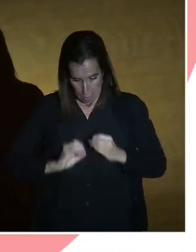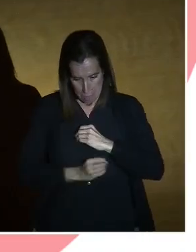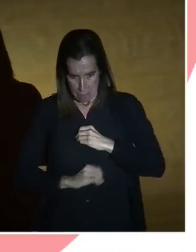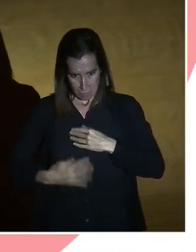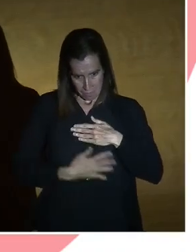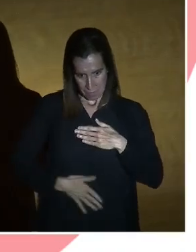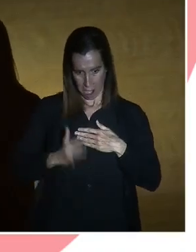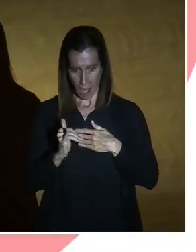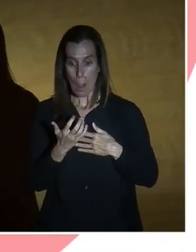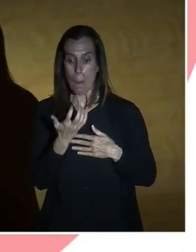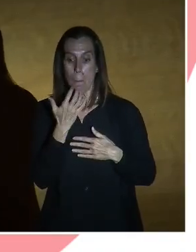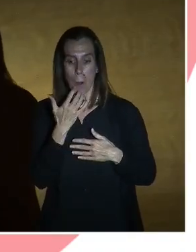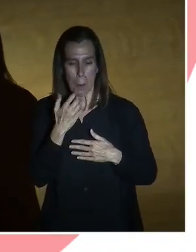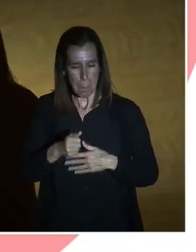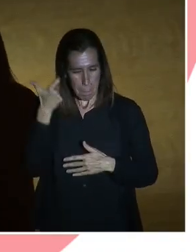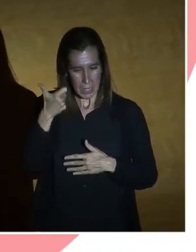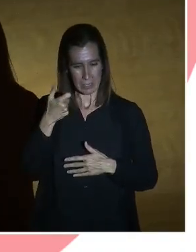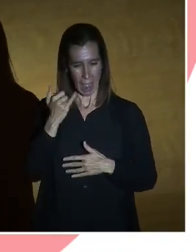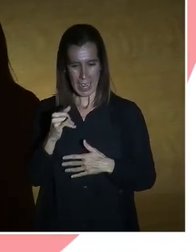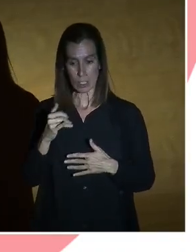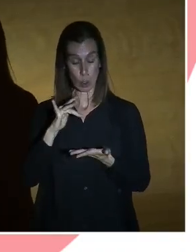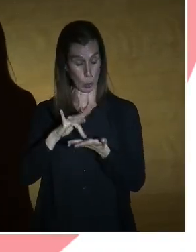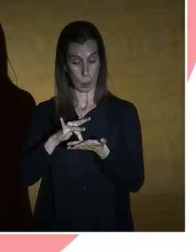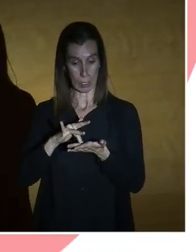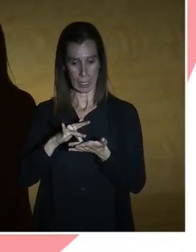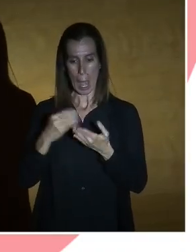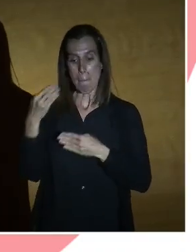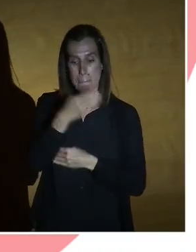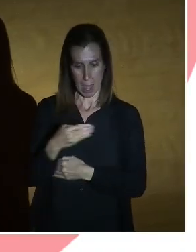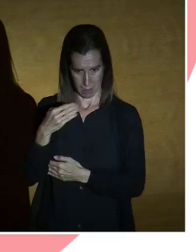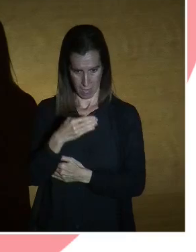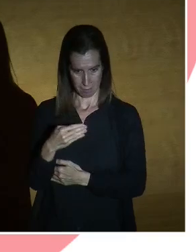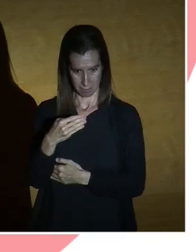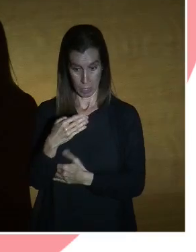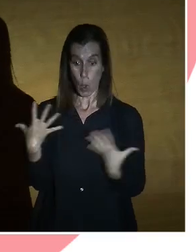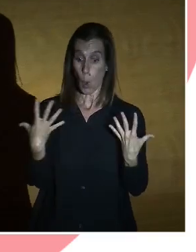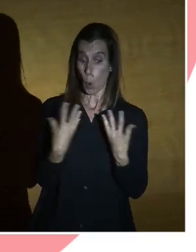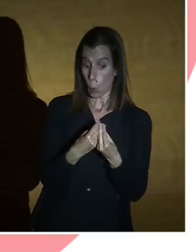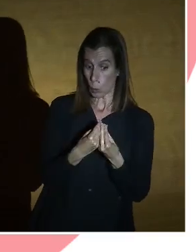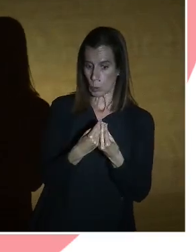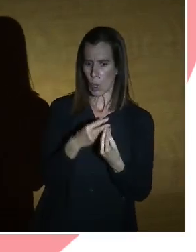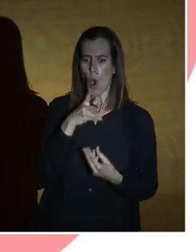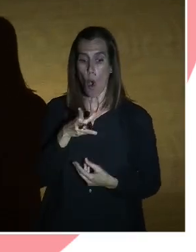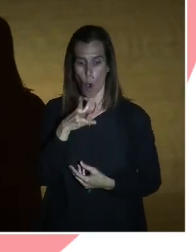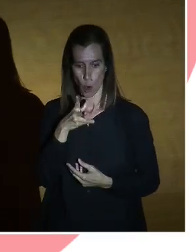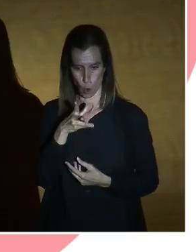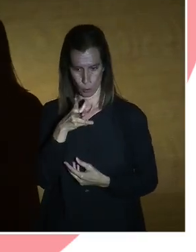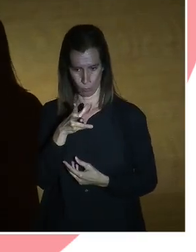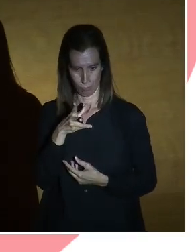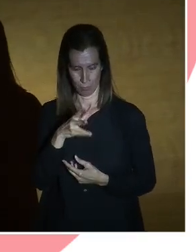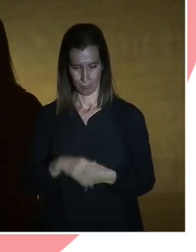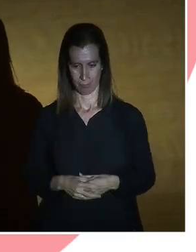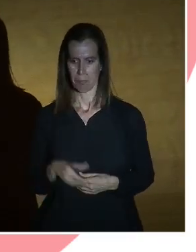lugar. Por ejemplo, los más abundantes son los primeros, las bacterias, junto con los hongos, que también son